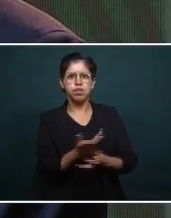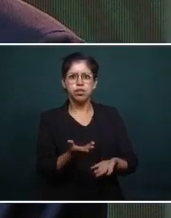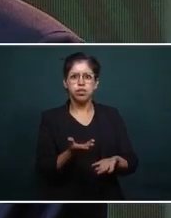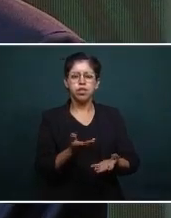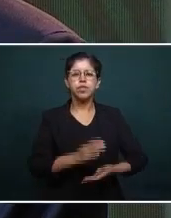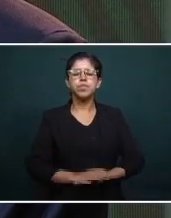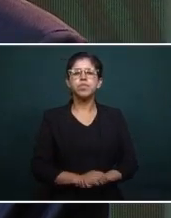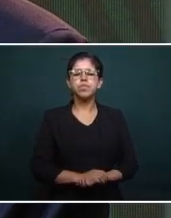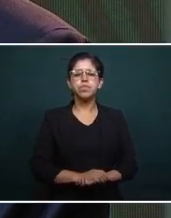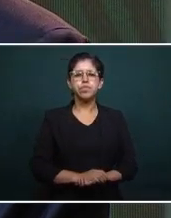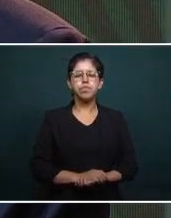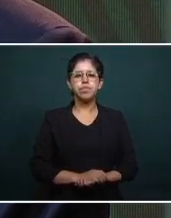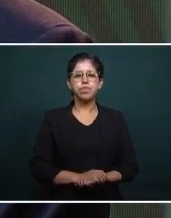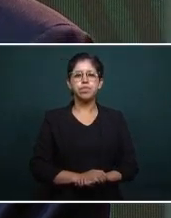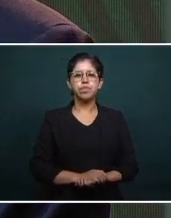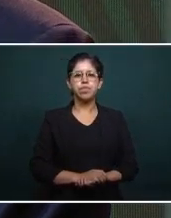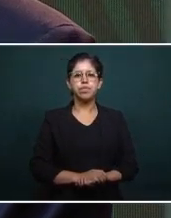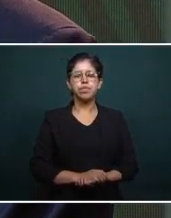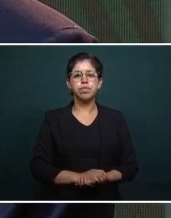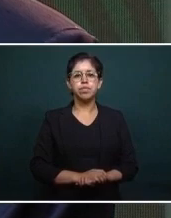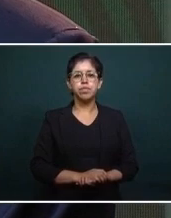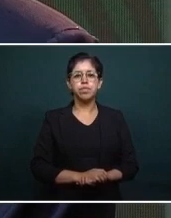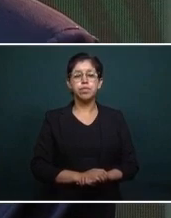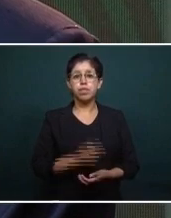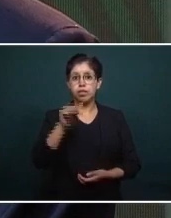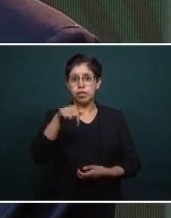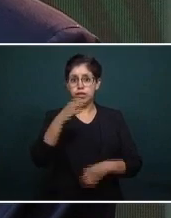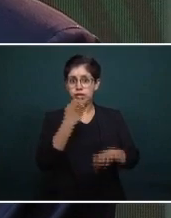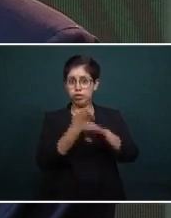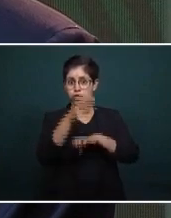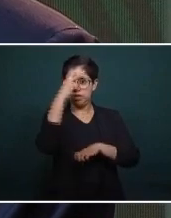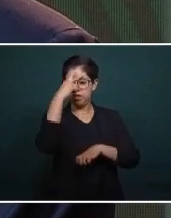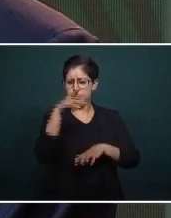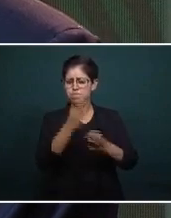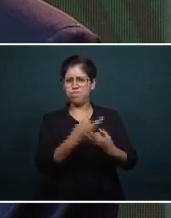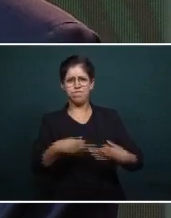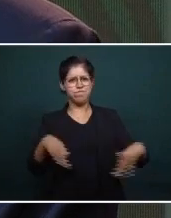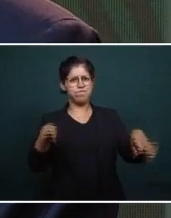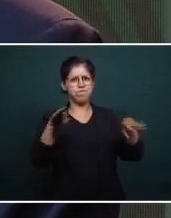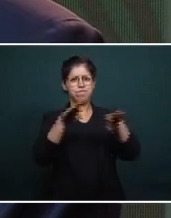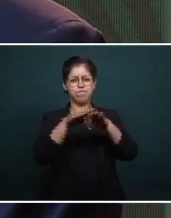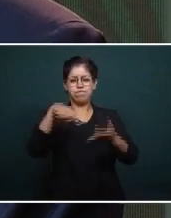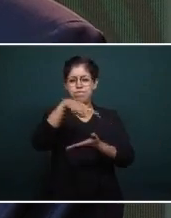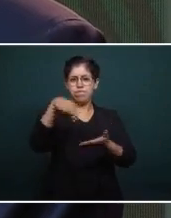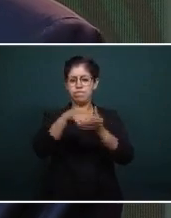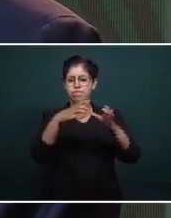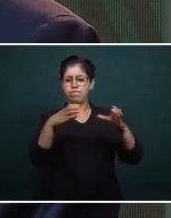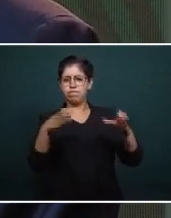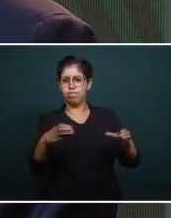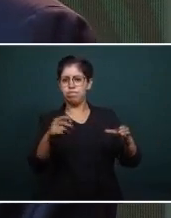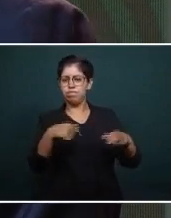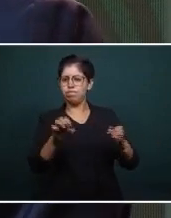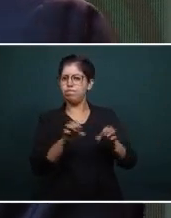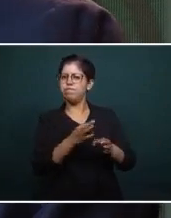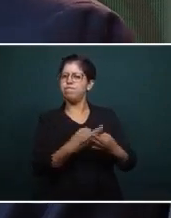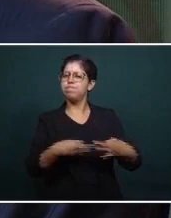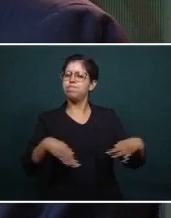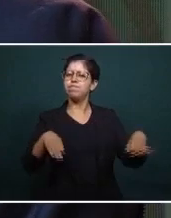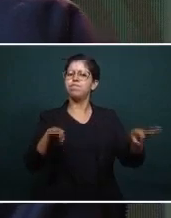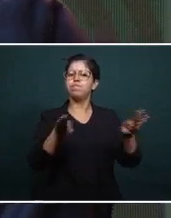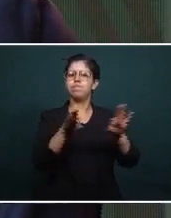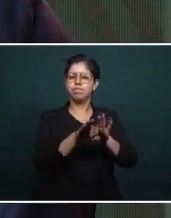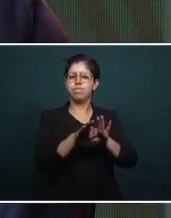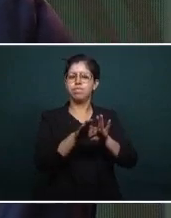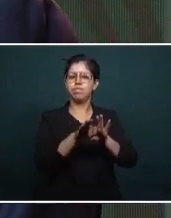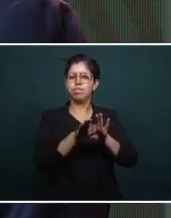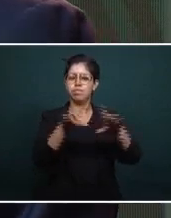es un importante estado, una entidad federativa fundamental de